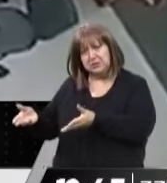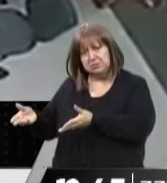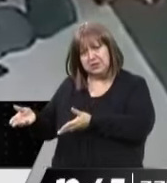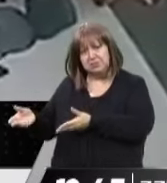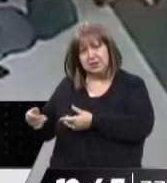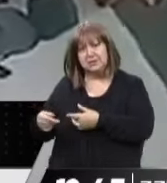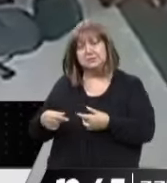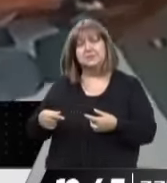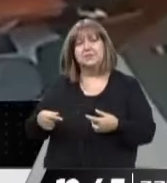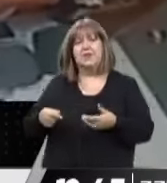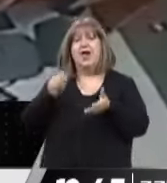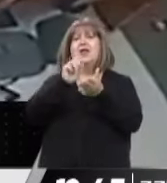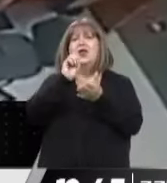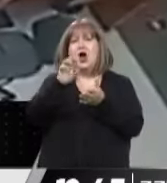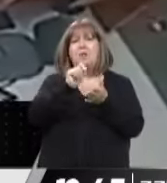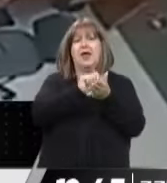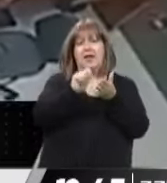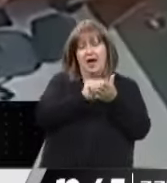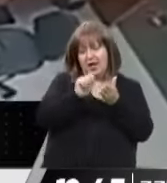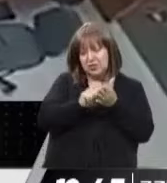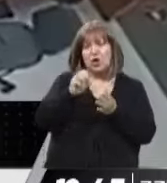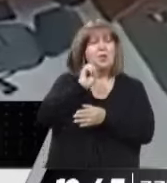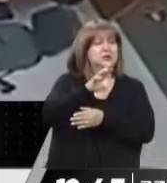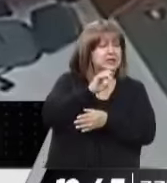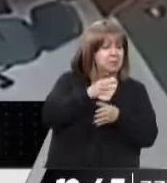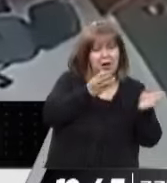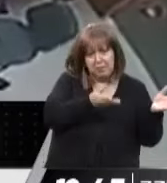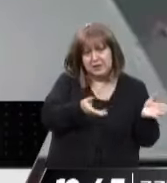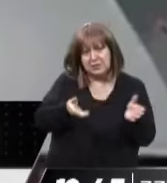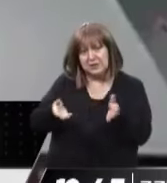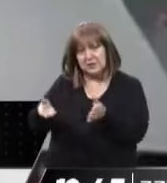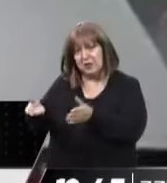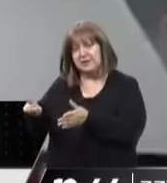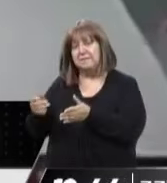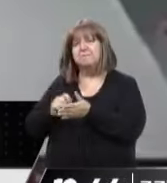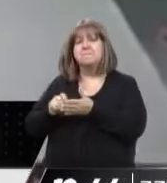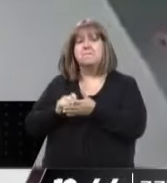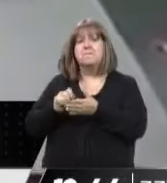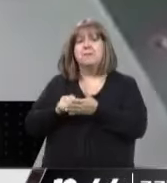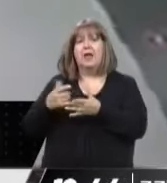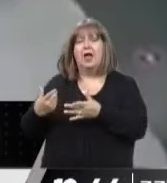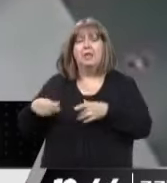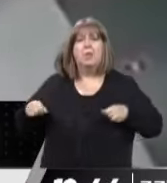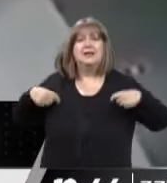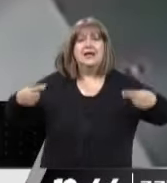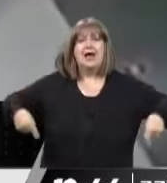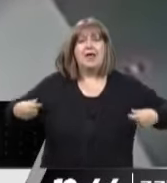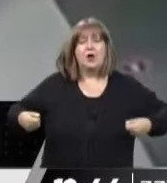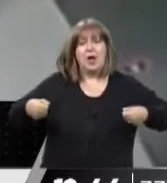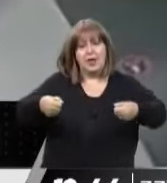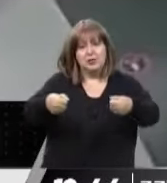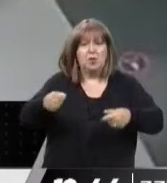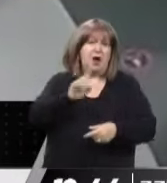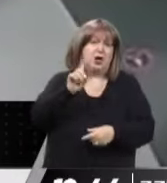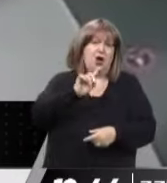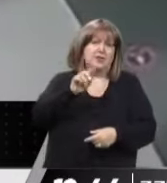señor, este. Ay, le toma los invisible, datos. Invisible le dijo, claro, le toma los datos, ahí sabe el nombre. ¿Mm? Entonces, ¿qué pasa? Después no salía. No salía